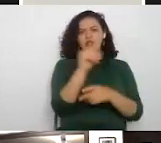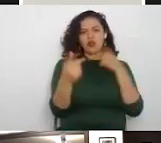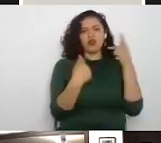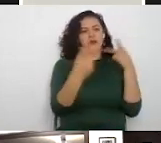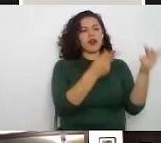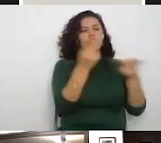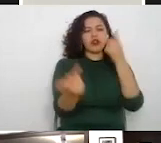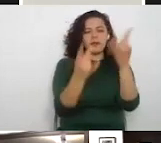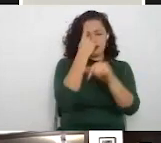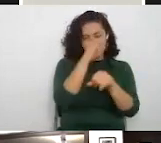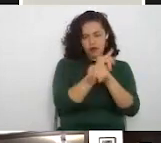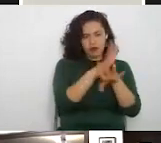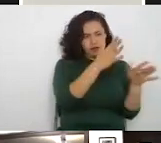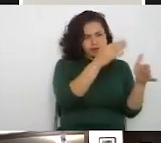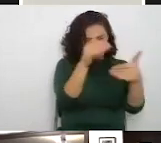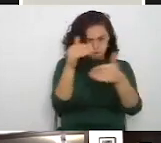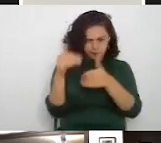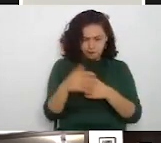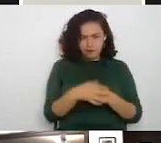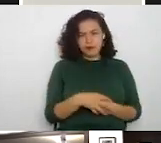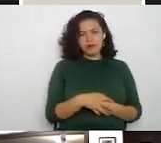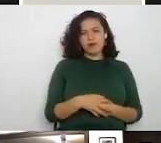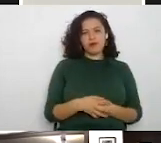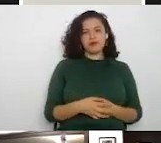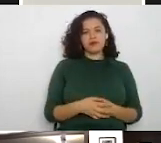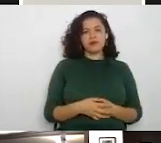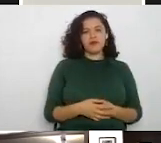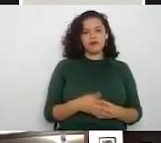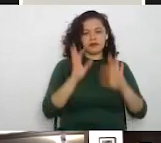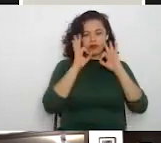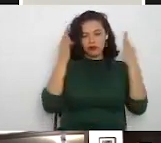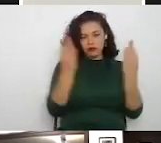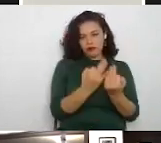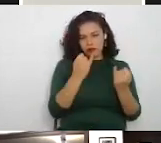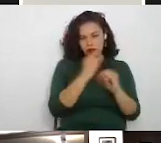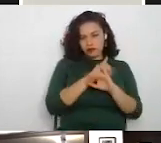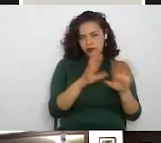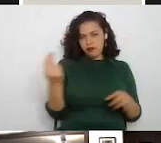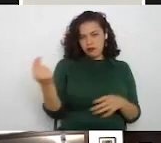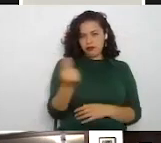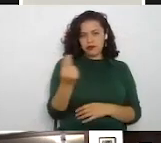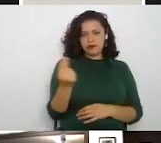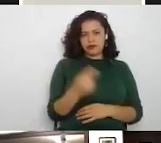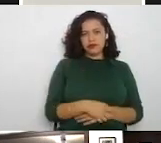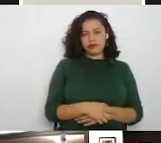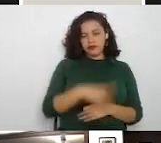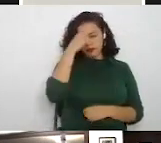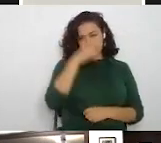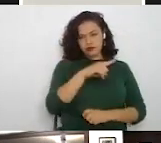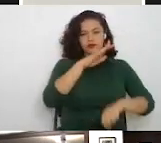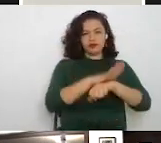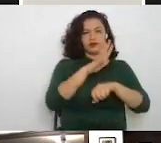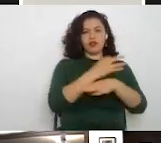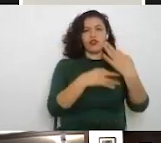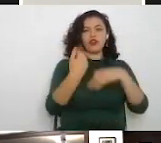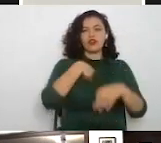la información. De esta manera podemos adquirir datos que nos ayuden a completar todo lo que